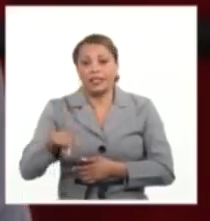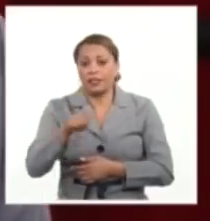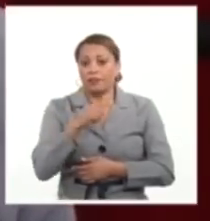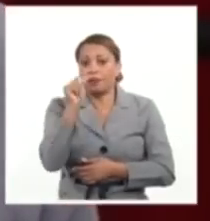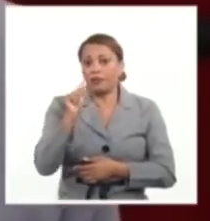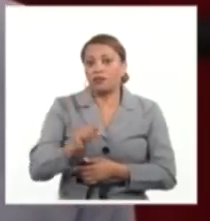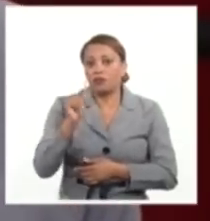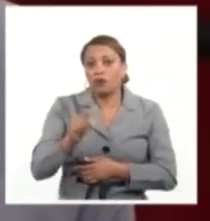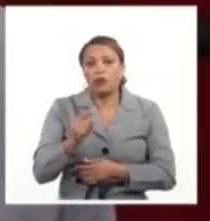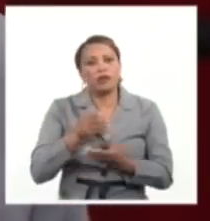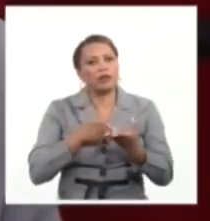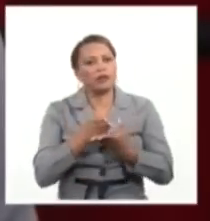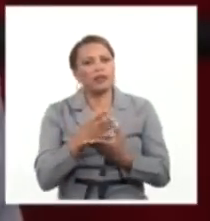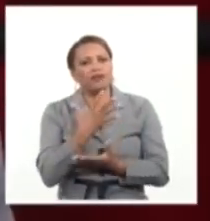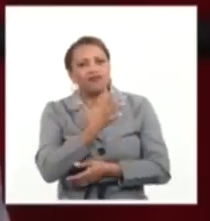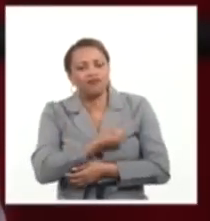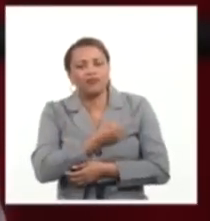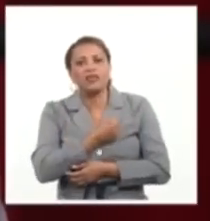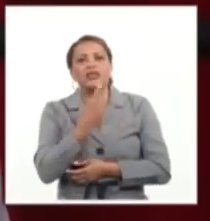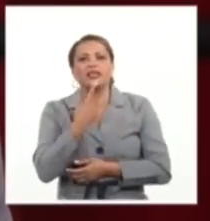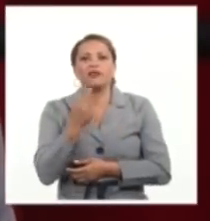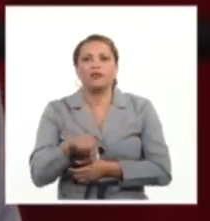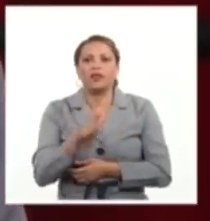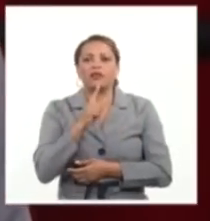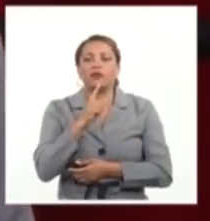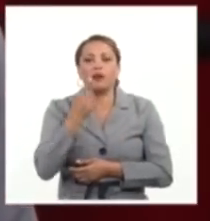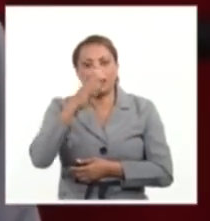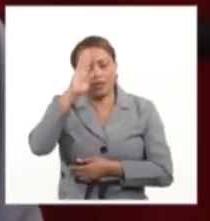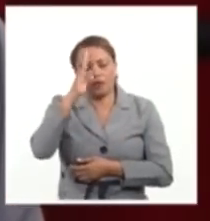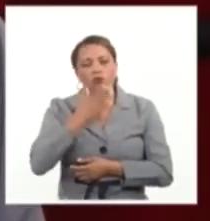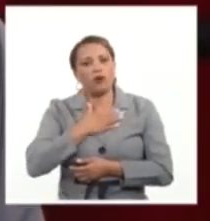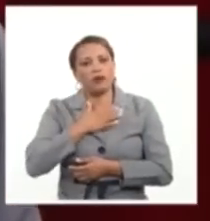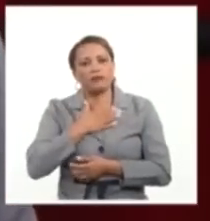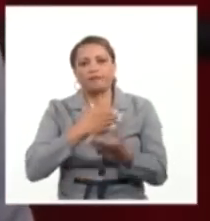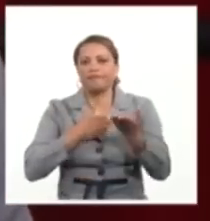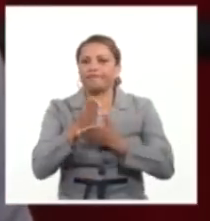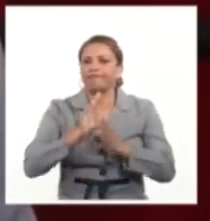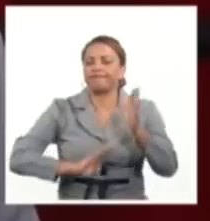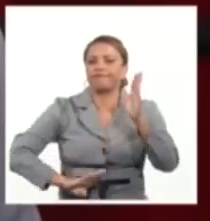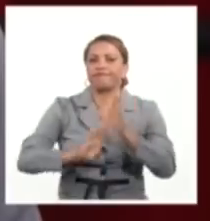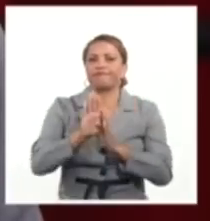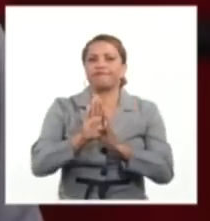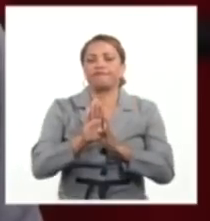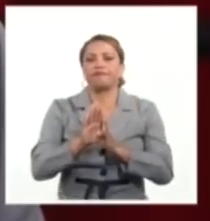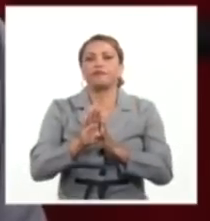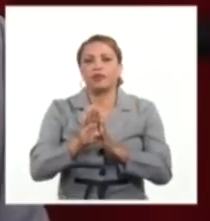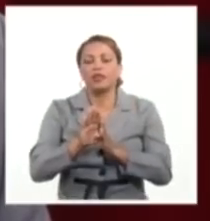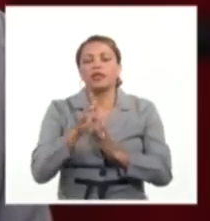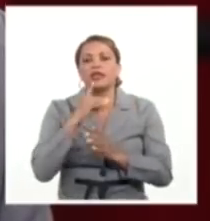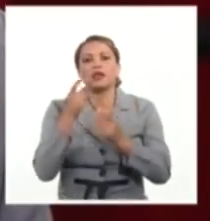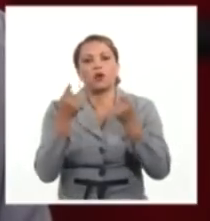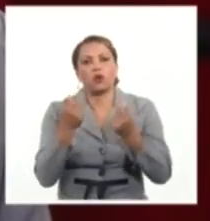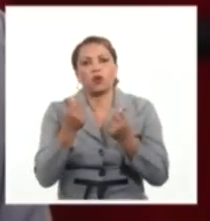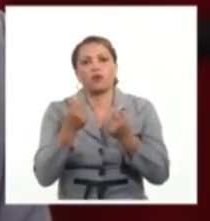las angustias y los esfuerzos para que el país logre superar los colosales desafíos de una economía bloqueada